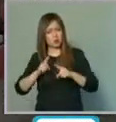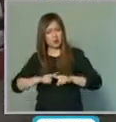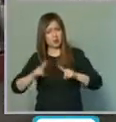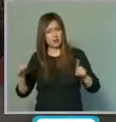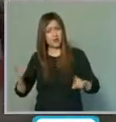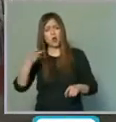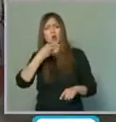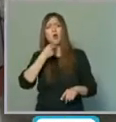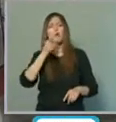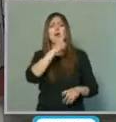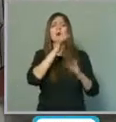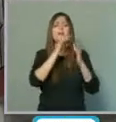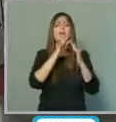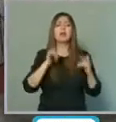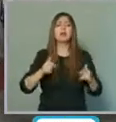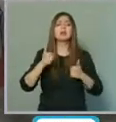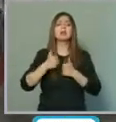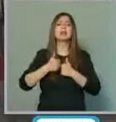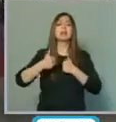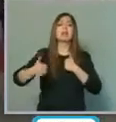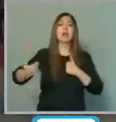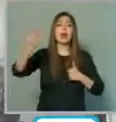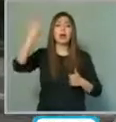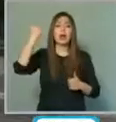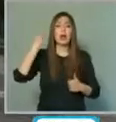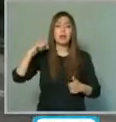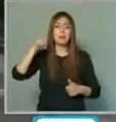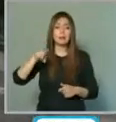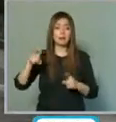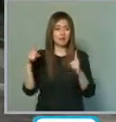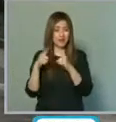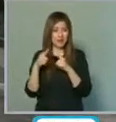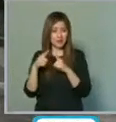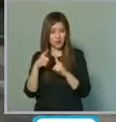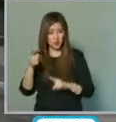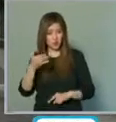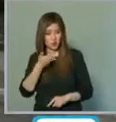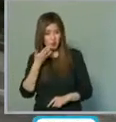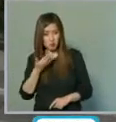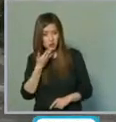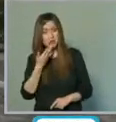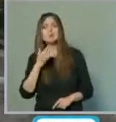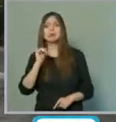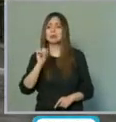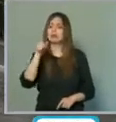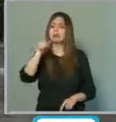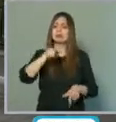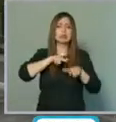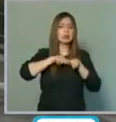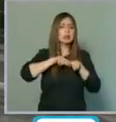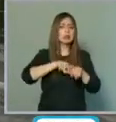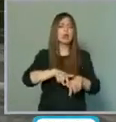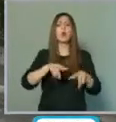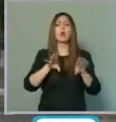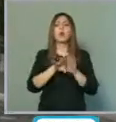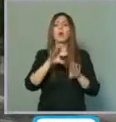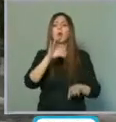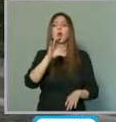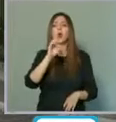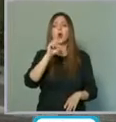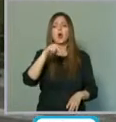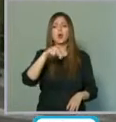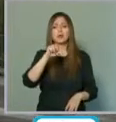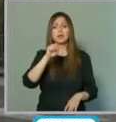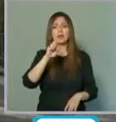francés, aquel que se separó de la iglesia tradicional, ¿no? Sí, así es. Ellos siguen siendo muy conservadores. Ofician